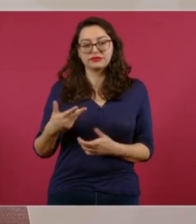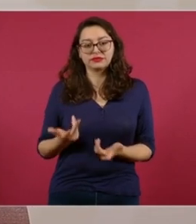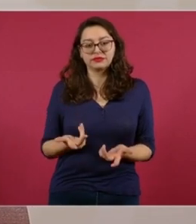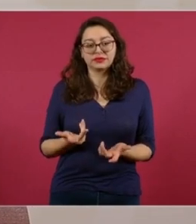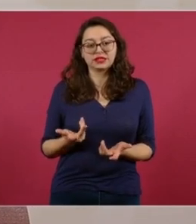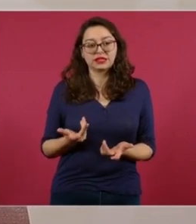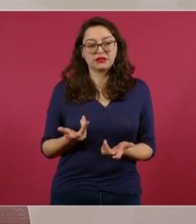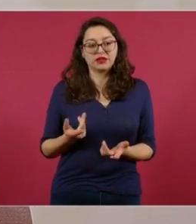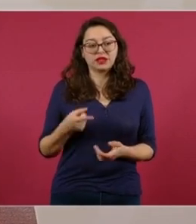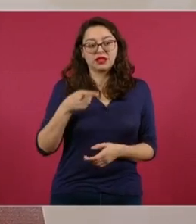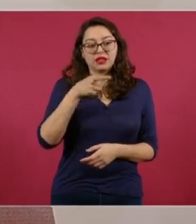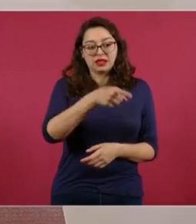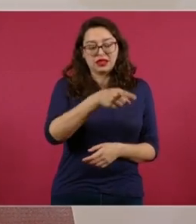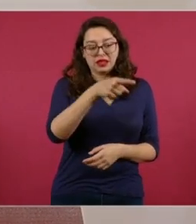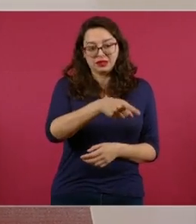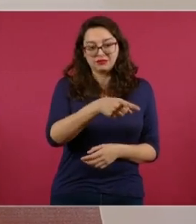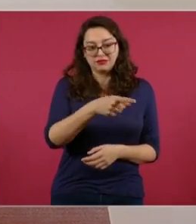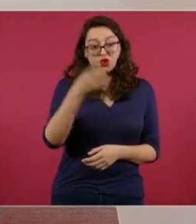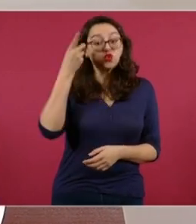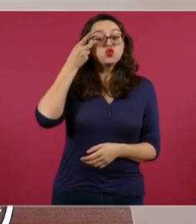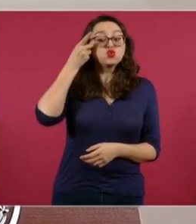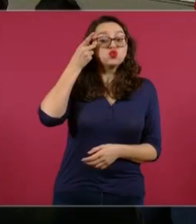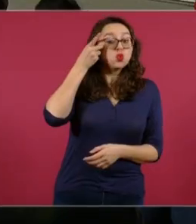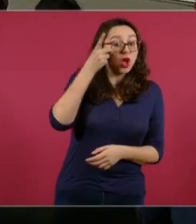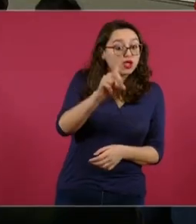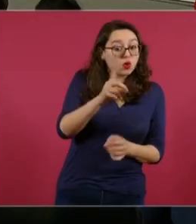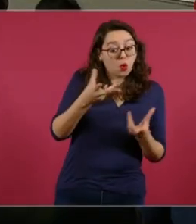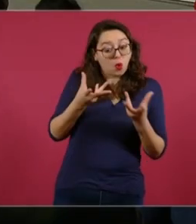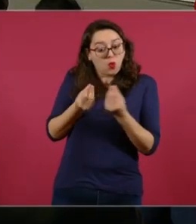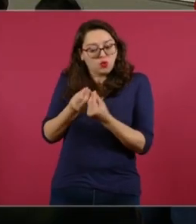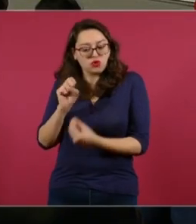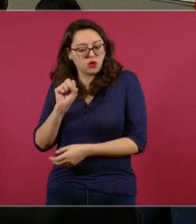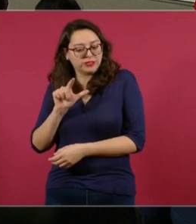Jorge tenía ideas progresistas.